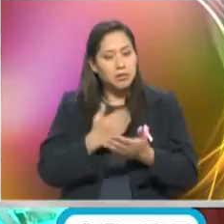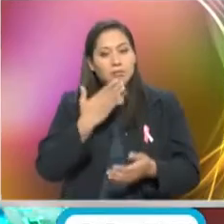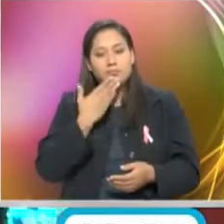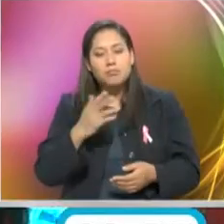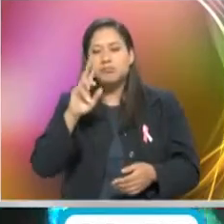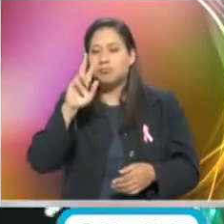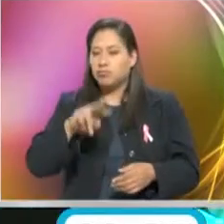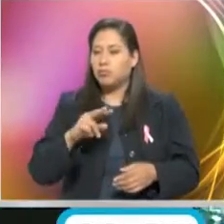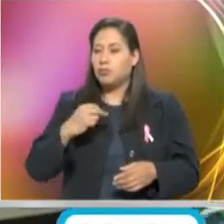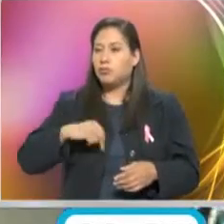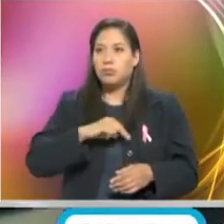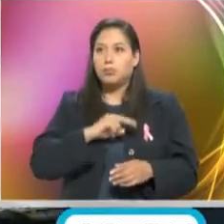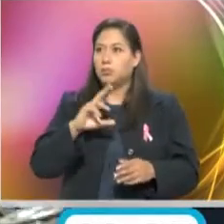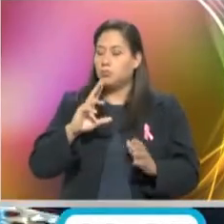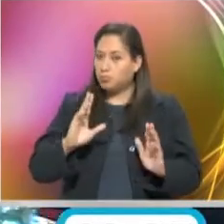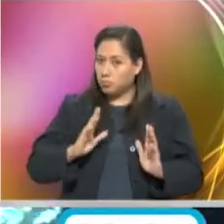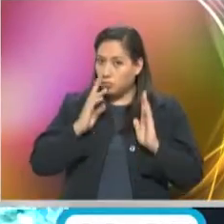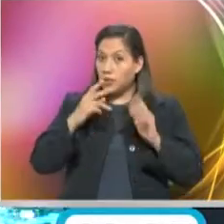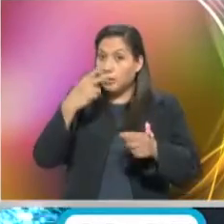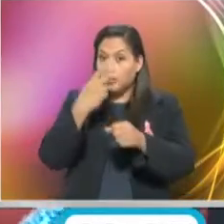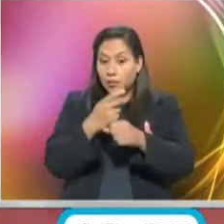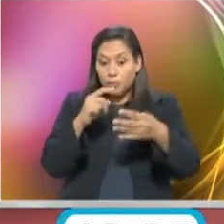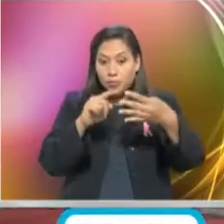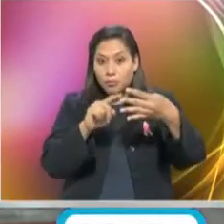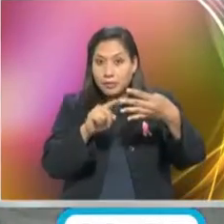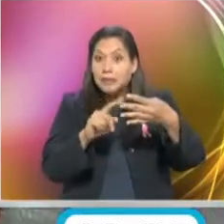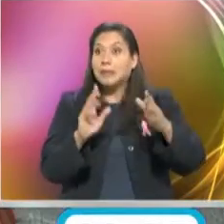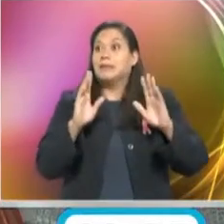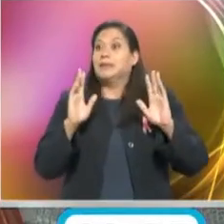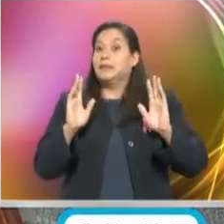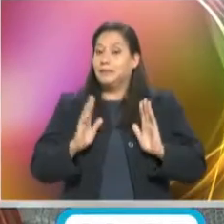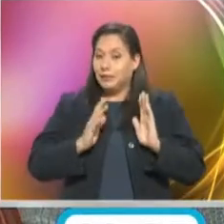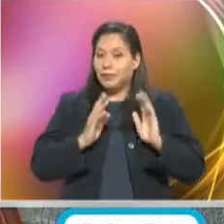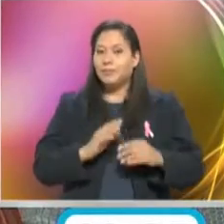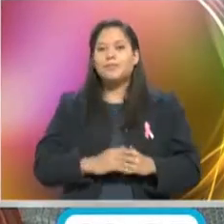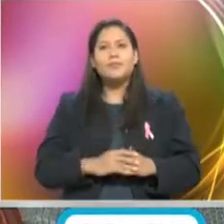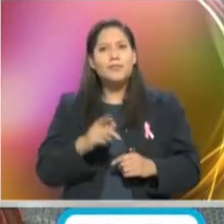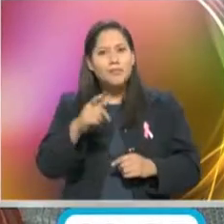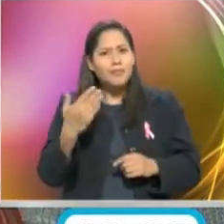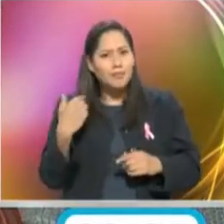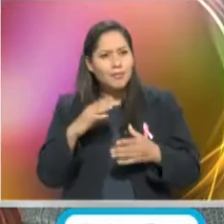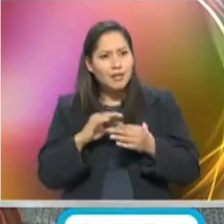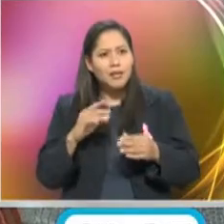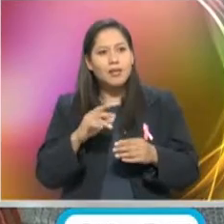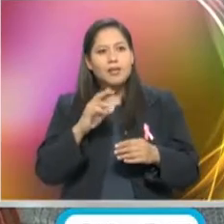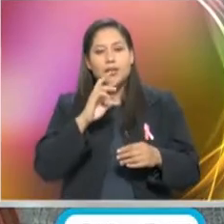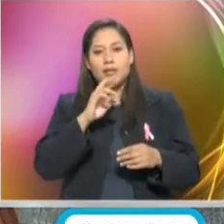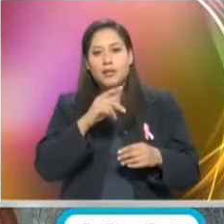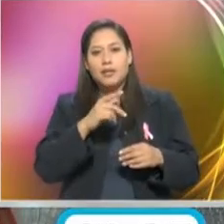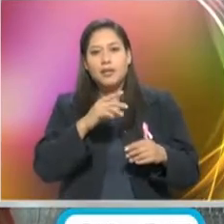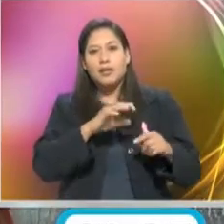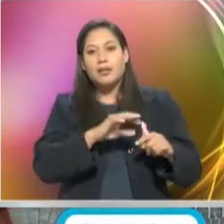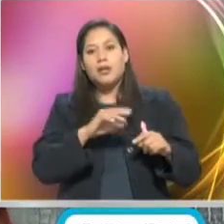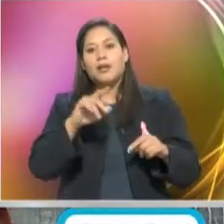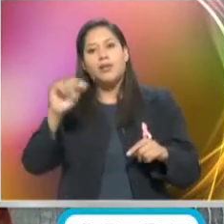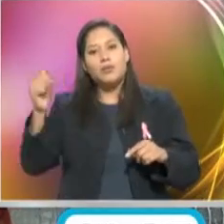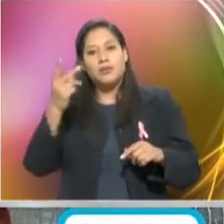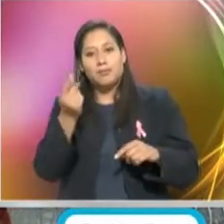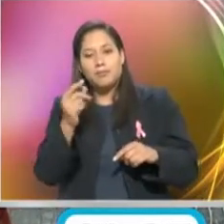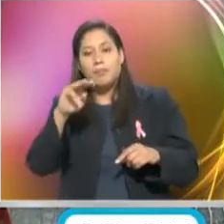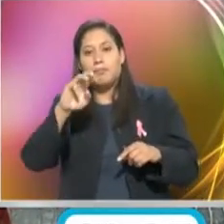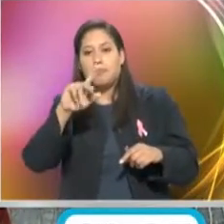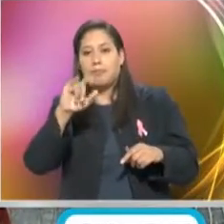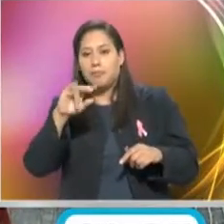Y la verdad es que no nos esperábamos traernos un segundo, ¿no? Recuerdo que además nos habías dicho que preferías llevarte sobre todo a Merlina porque ya tenías